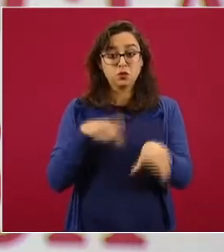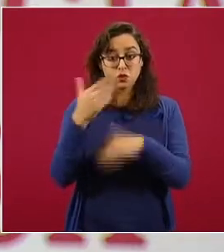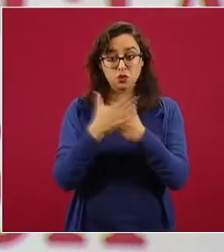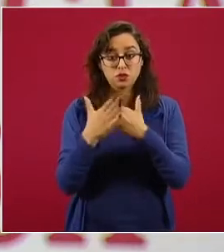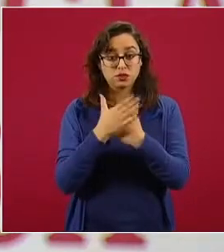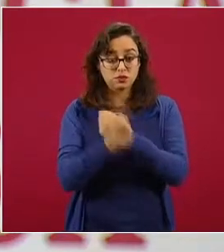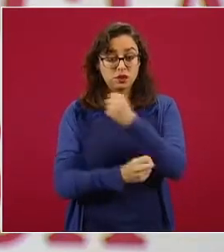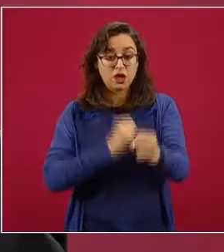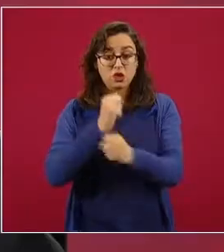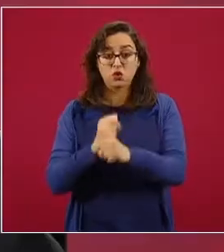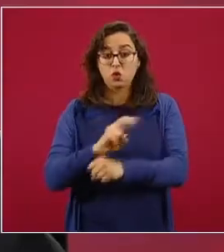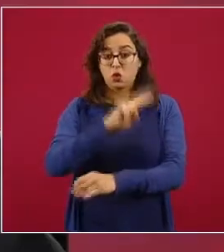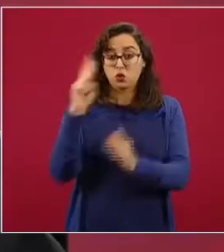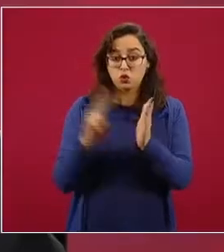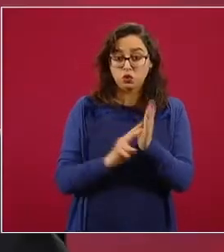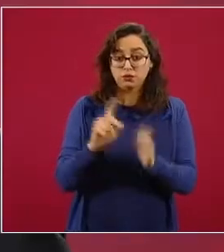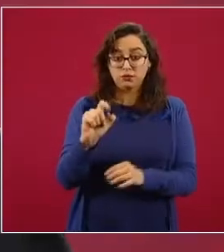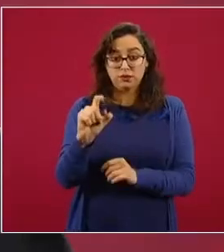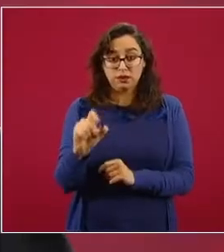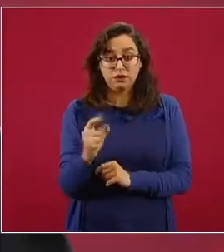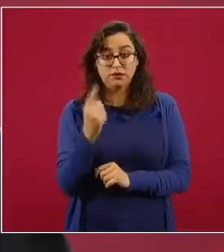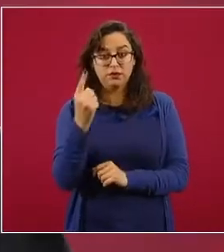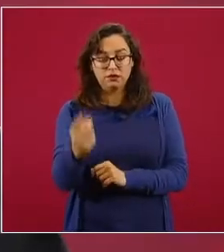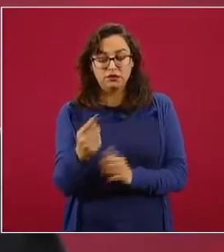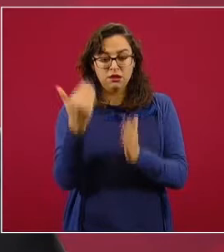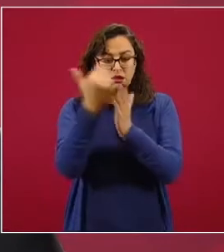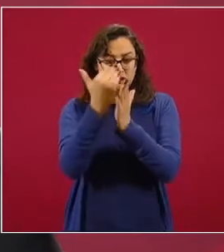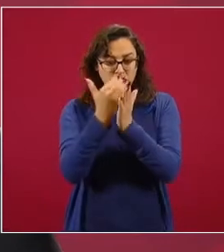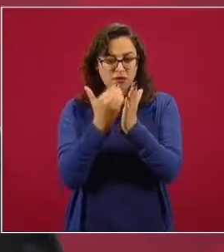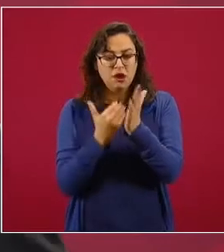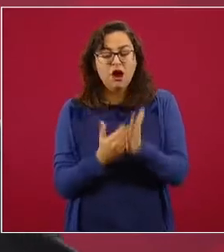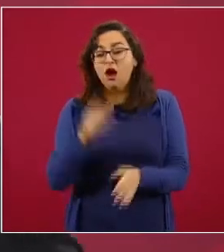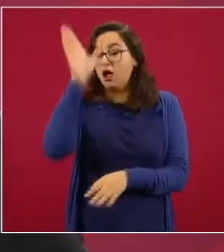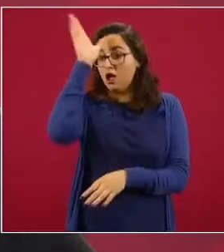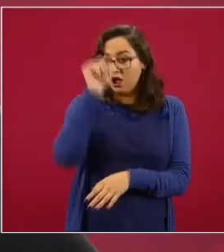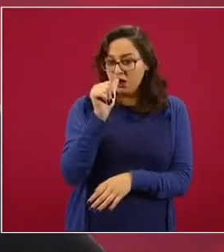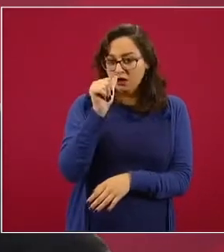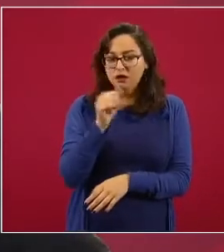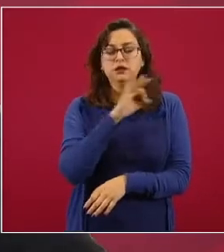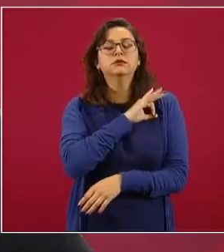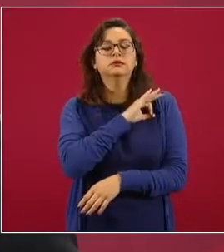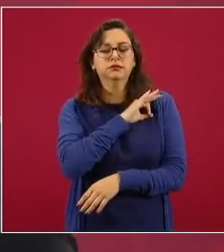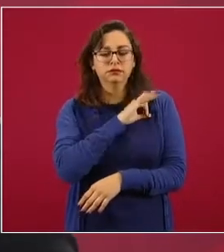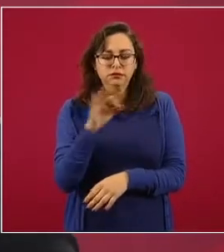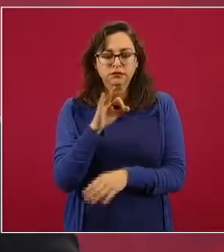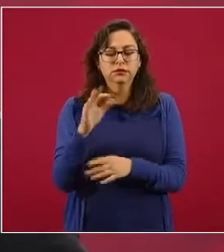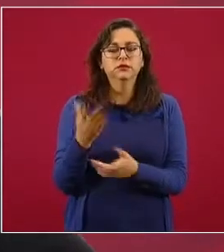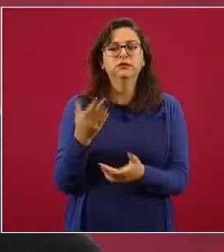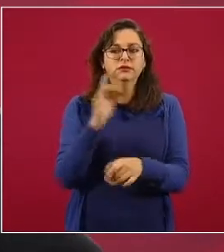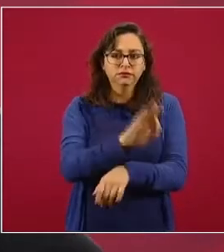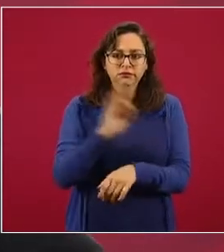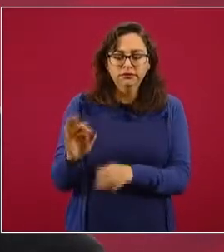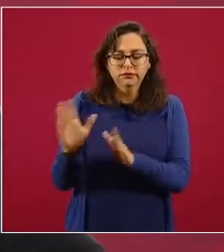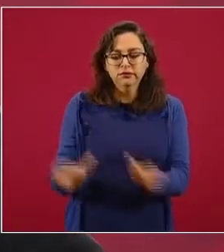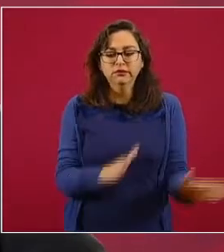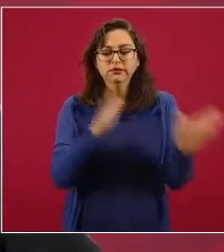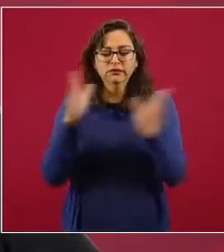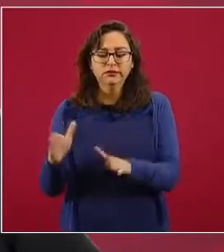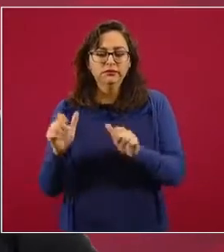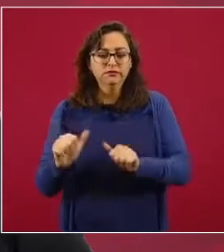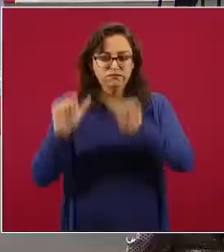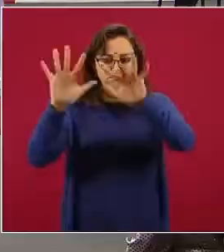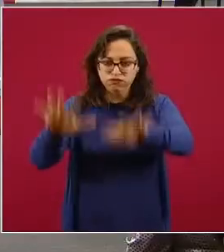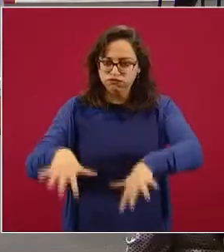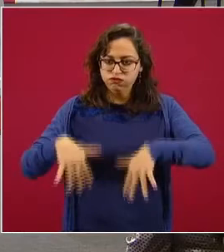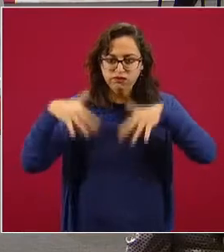es que hay ya algunos puntos de acuerdo relevantes, pueda haber una Asamblea General extraordinaria solo para